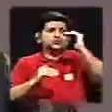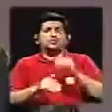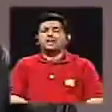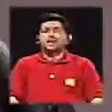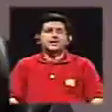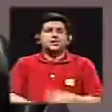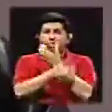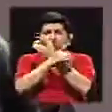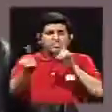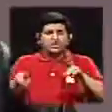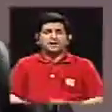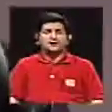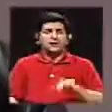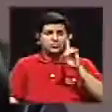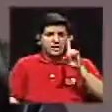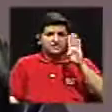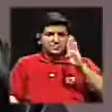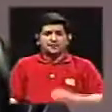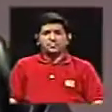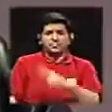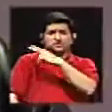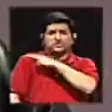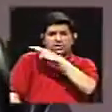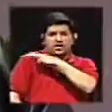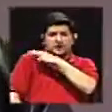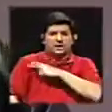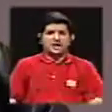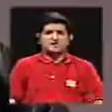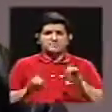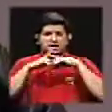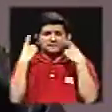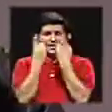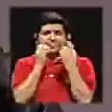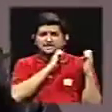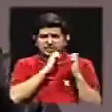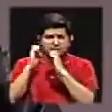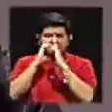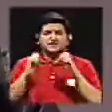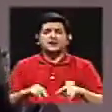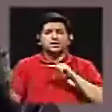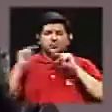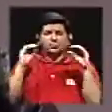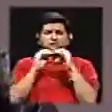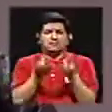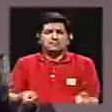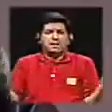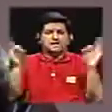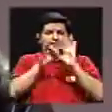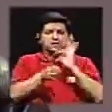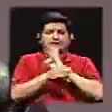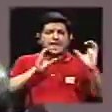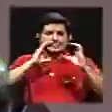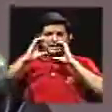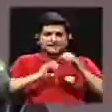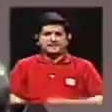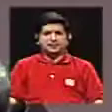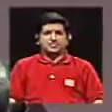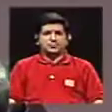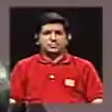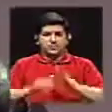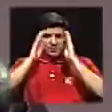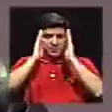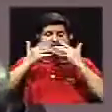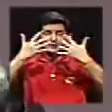Barbosa acaba de terminar de ser jefe de la unidad estratégica de negocios más importante del sector telecomunicaciones, que es la atención del